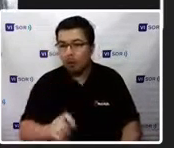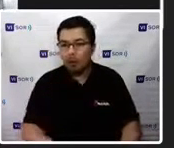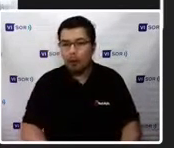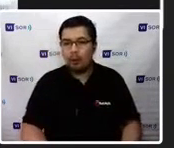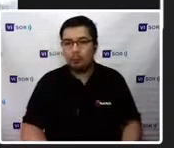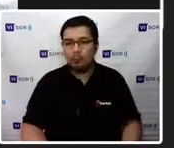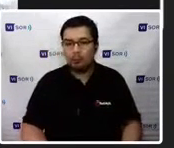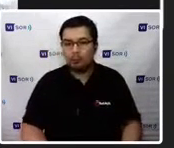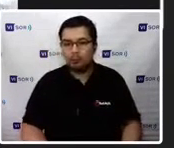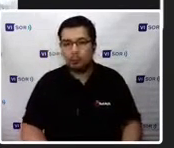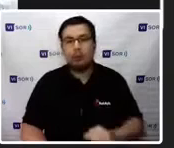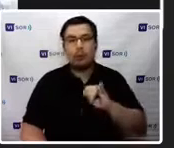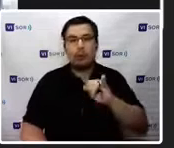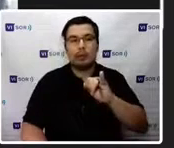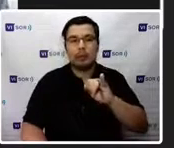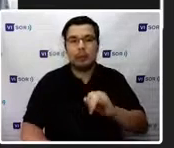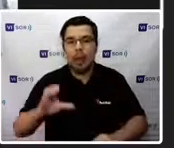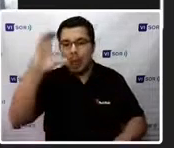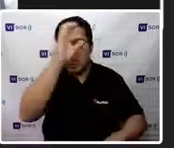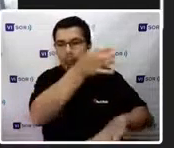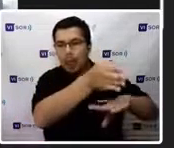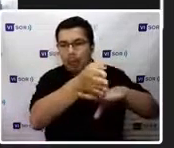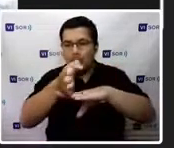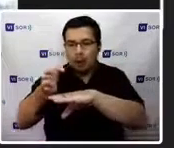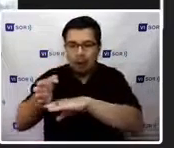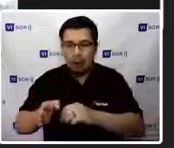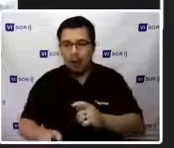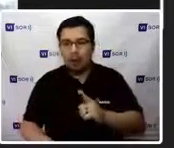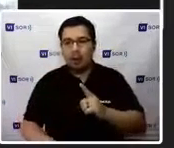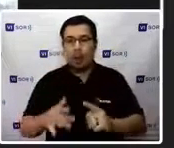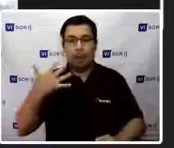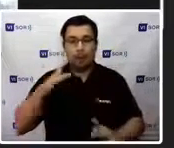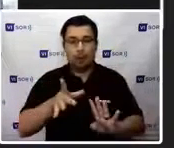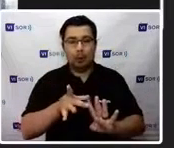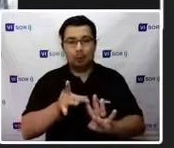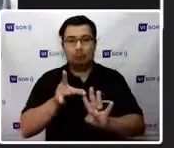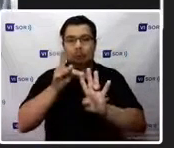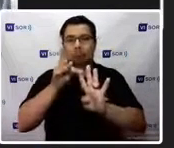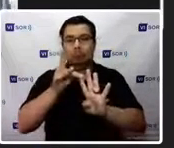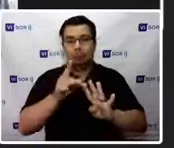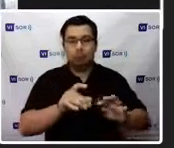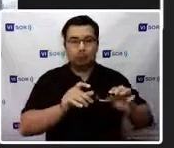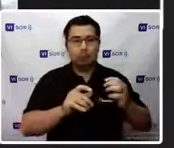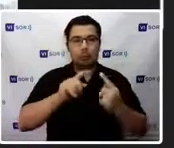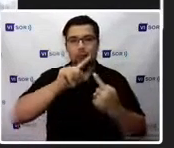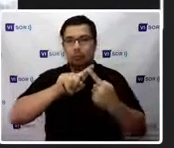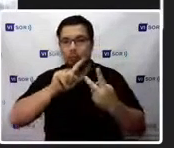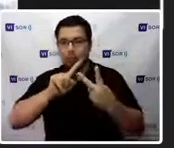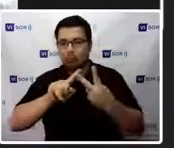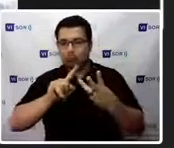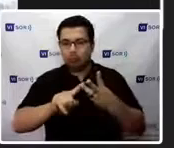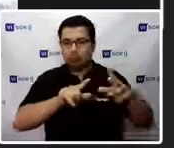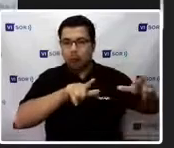importante destacarlo. Bueno, tiene como tres áreas fundamentales, que una es el medio ambiente, la naturaleza, que es donde vamos a realizar nuestras actividades.